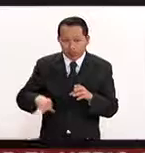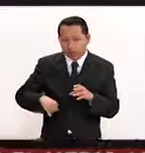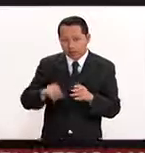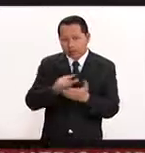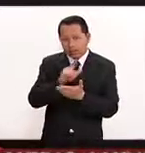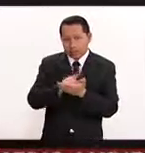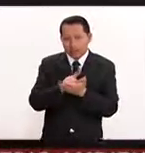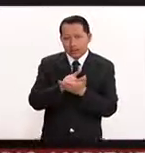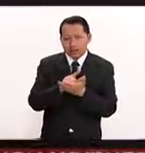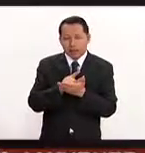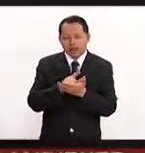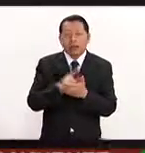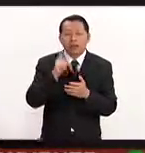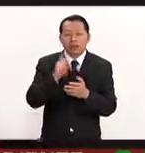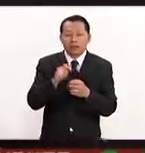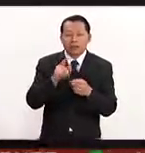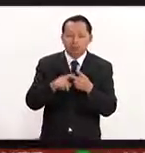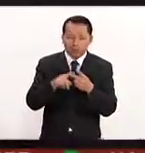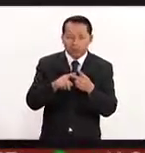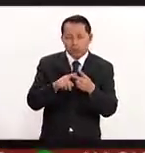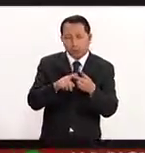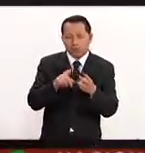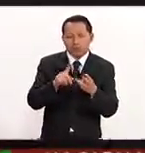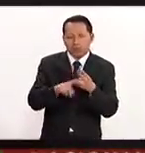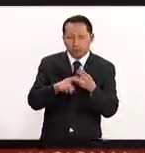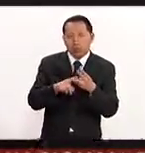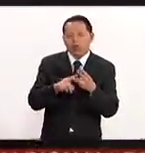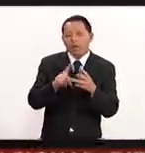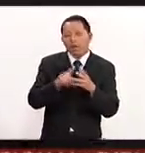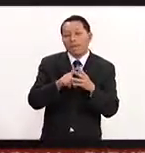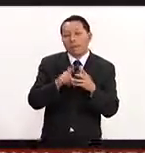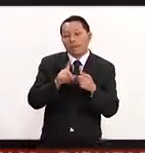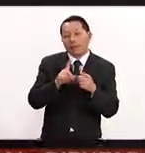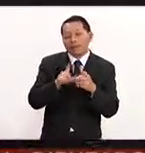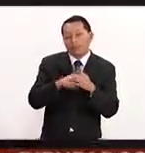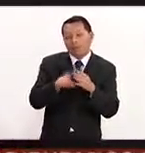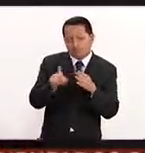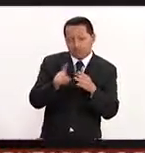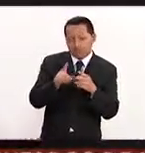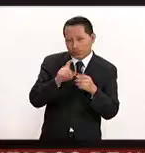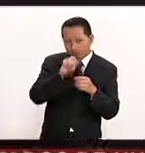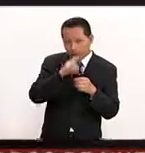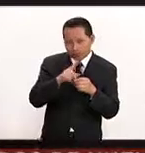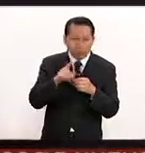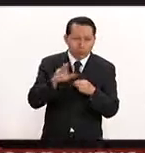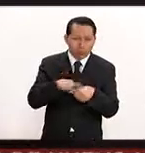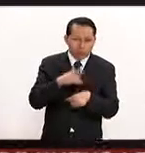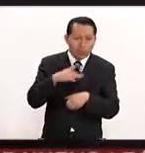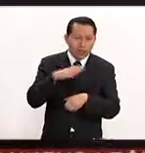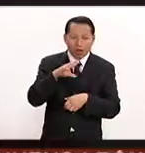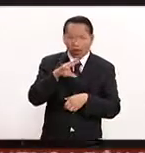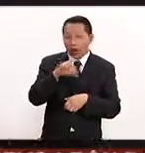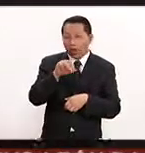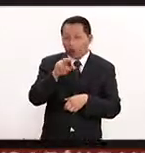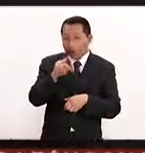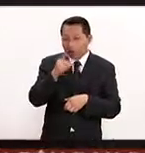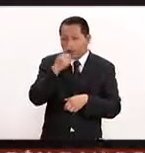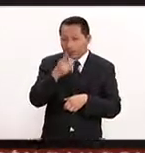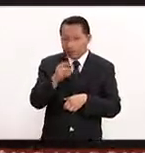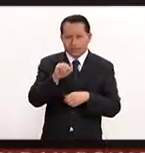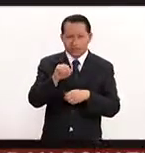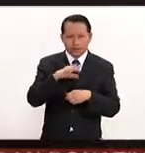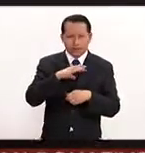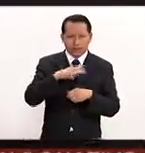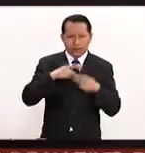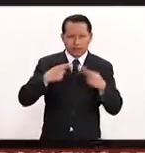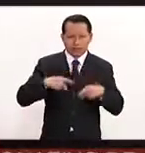legislación. Entonces, un eje es soberanía, otro eje es migración. Te digo, ahorita la Cámara de los Lores está pidiendo que se aseguren los derechos de los ciudadanos